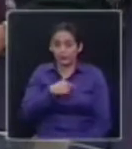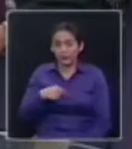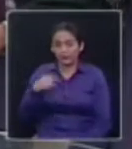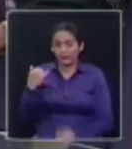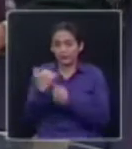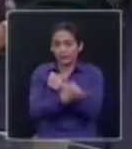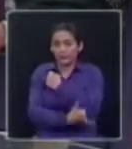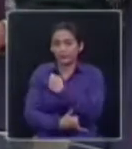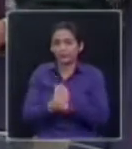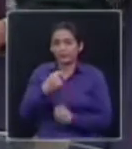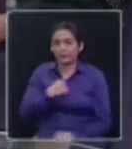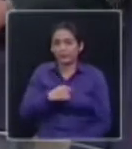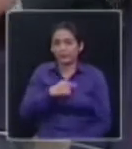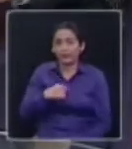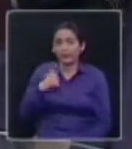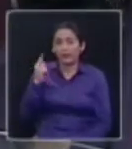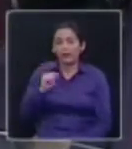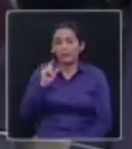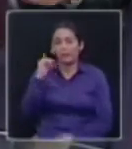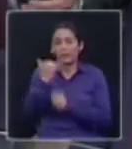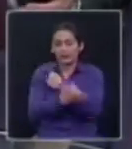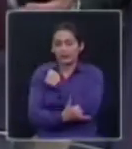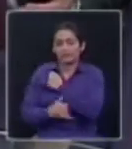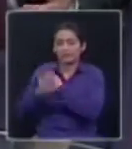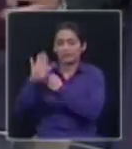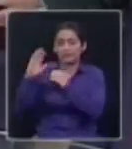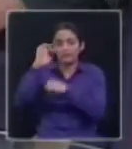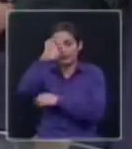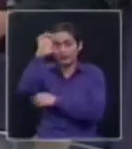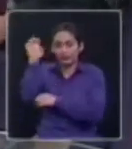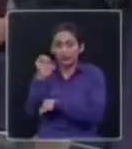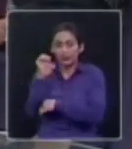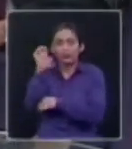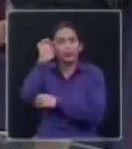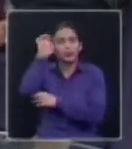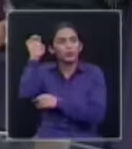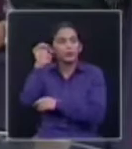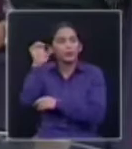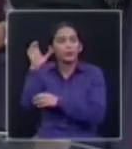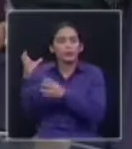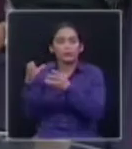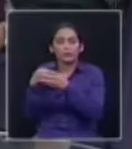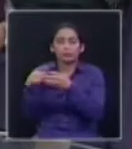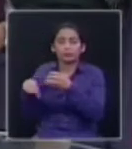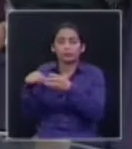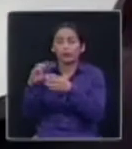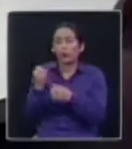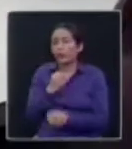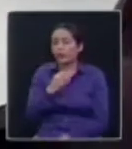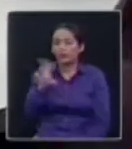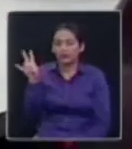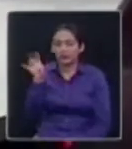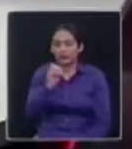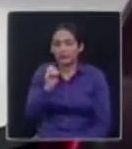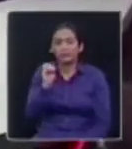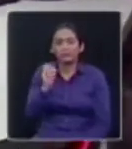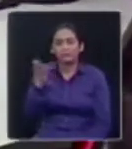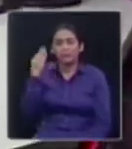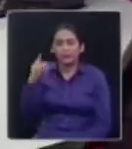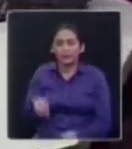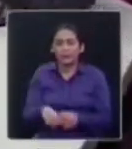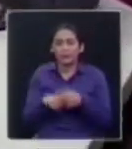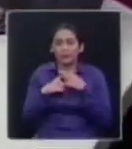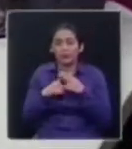de asociaciones europeas que posteriormente se extiende en el mundo hasta las 70 que hoy somos. Desde el principio nosotros hablamos de